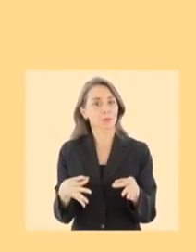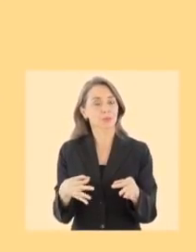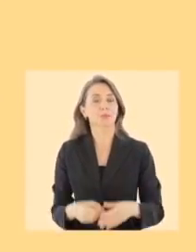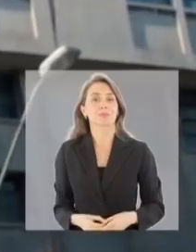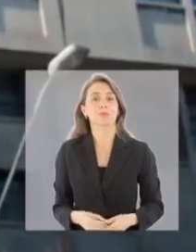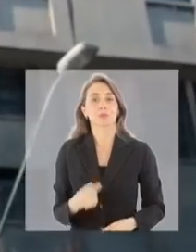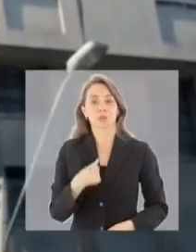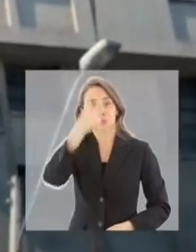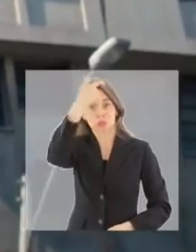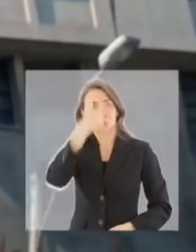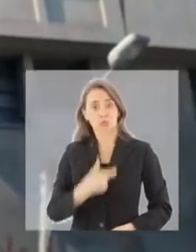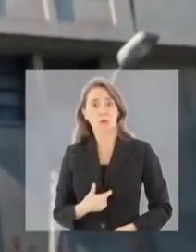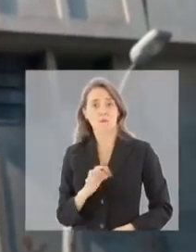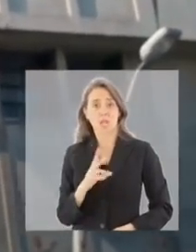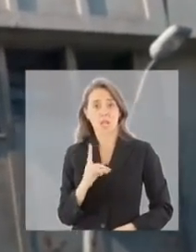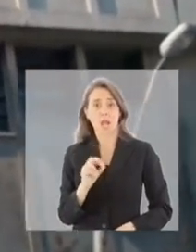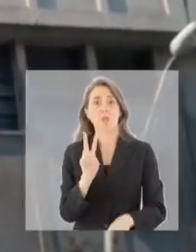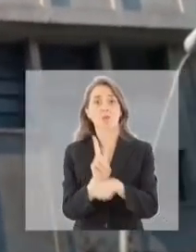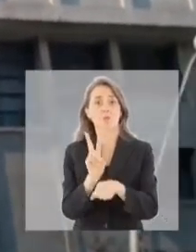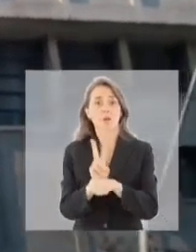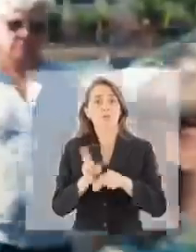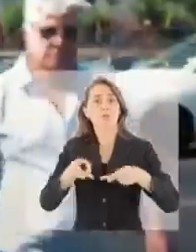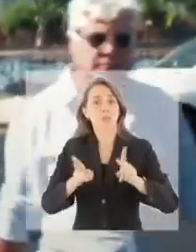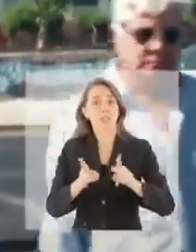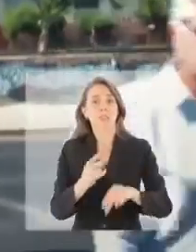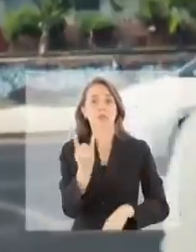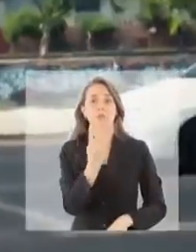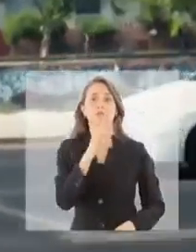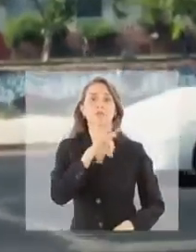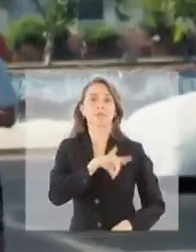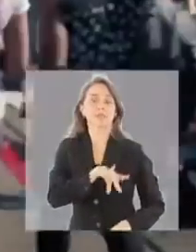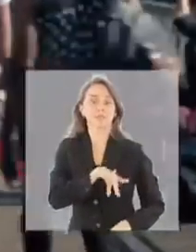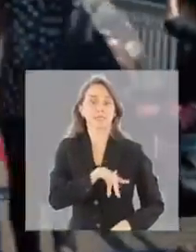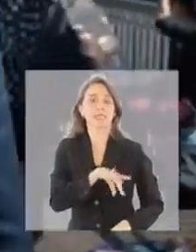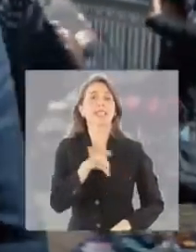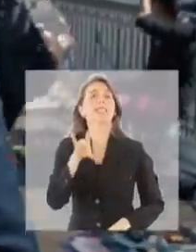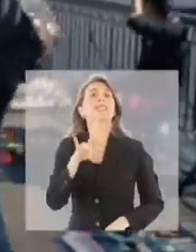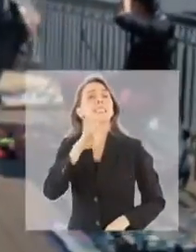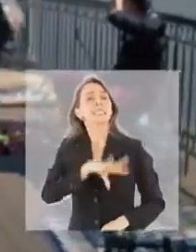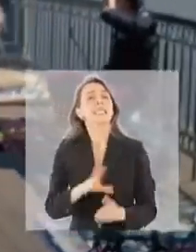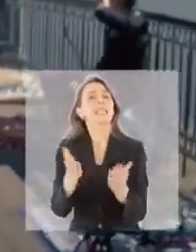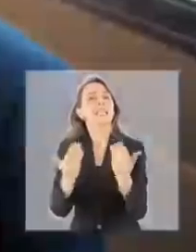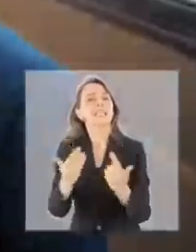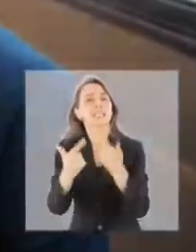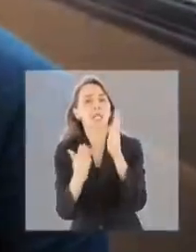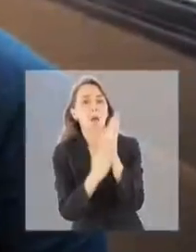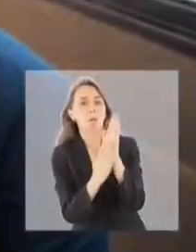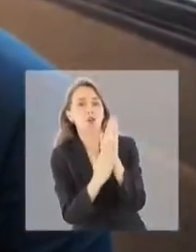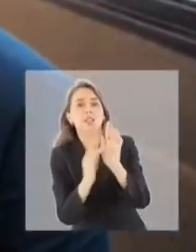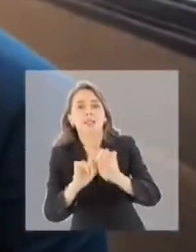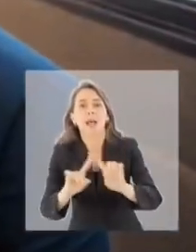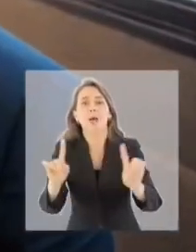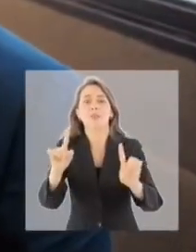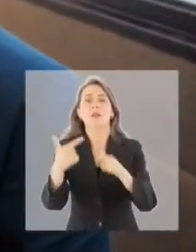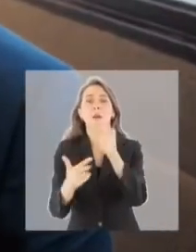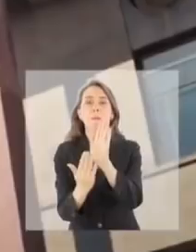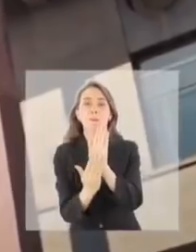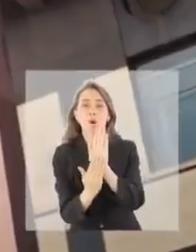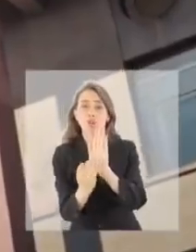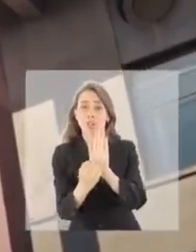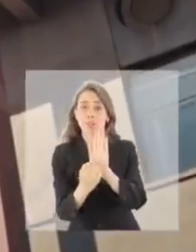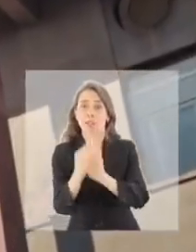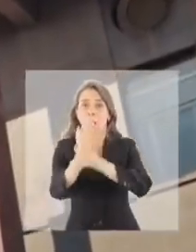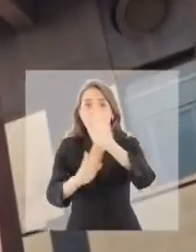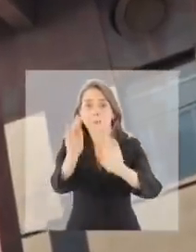justo. Soy Fernando Atria, profesor de Derecho de la Universidad de Chile. Chile necesita una política distinta,